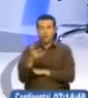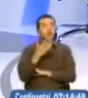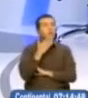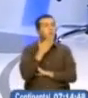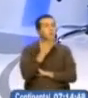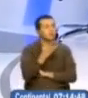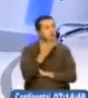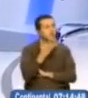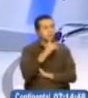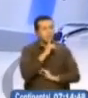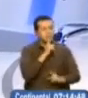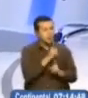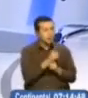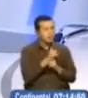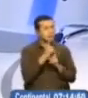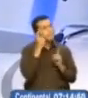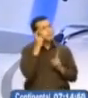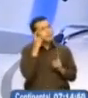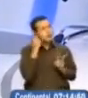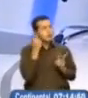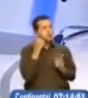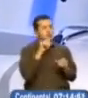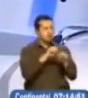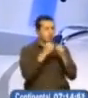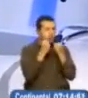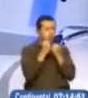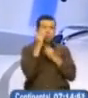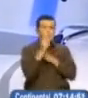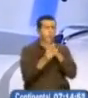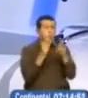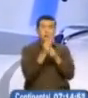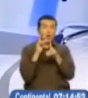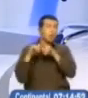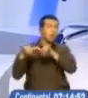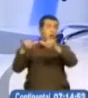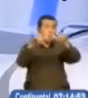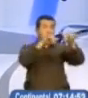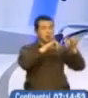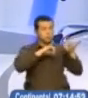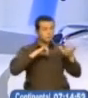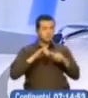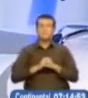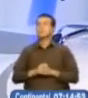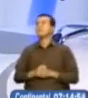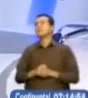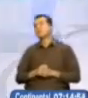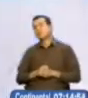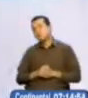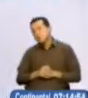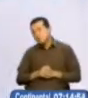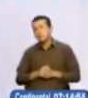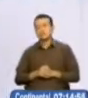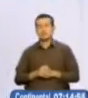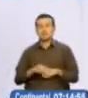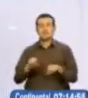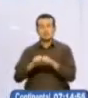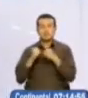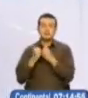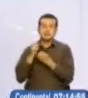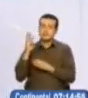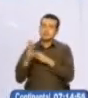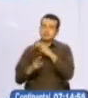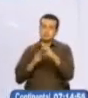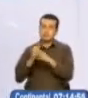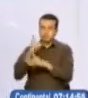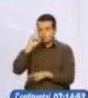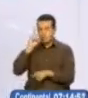esto también pasa por una tendencia de la sociedad mundial. Yo creo que sí pasa por una tendencia de la sociedad mundial, pero estoy